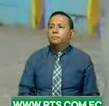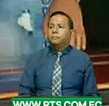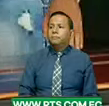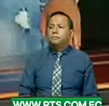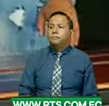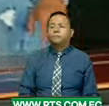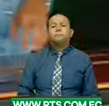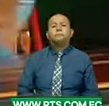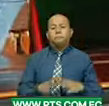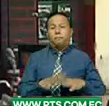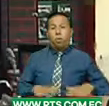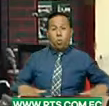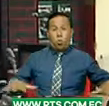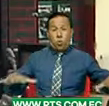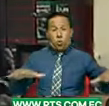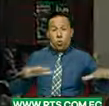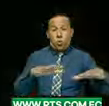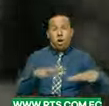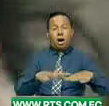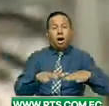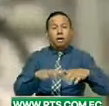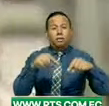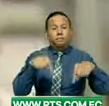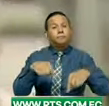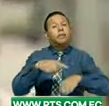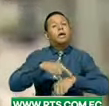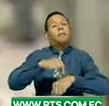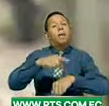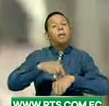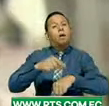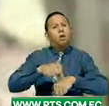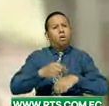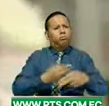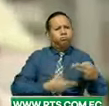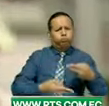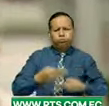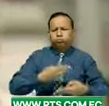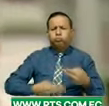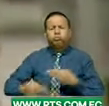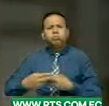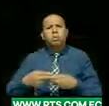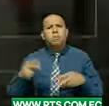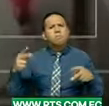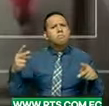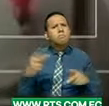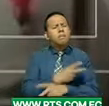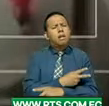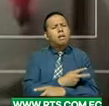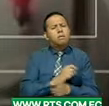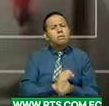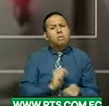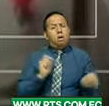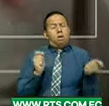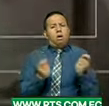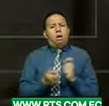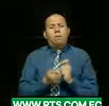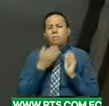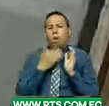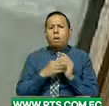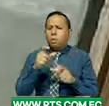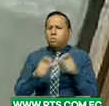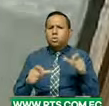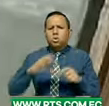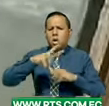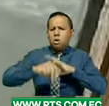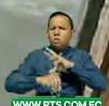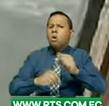Los barrios y algunos sectores comerciales de Quevedo se han convertido en blanco de la delincuencia. Los celulares, eso es lo que más se